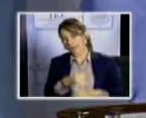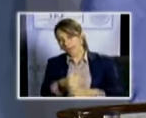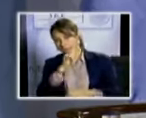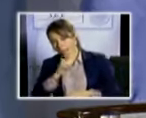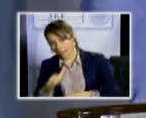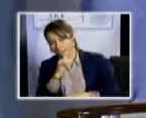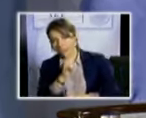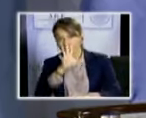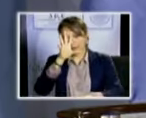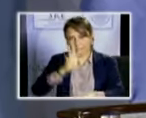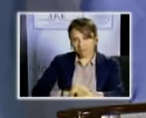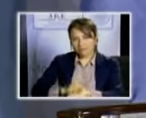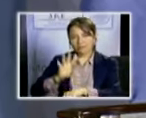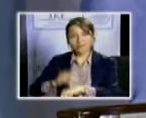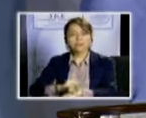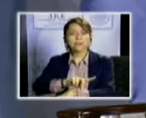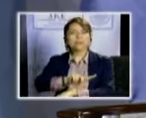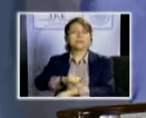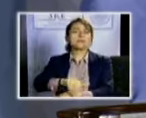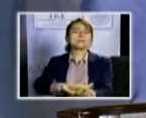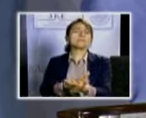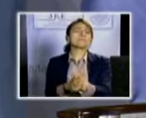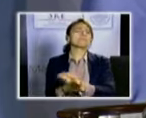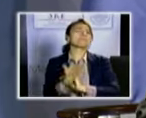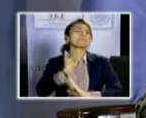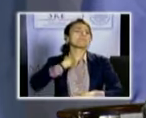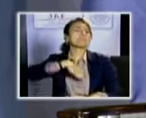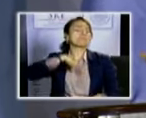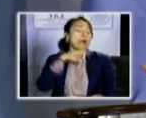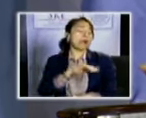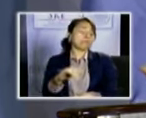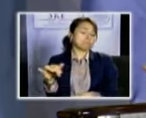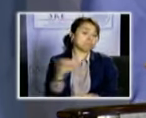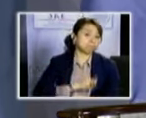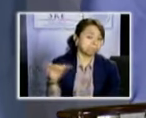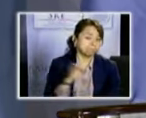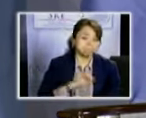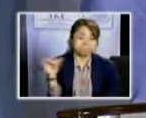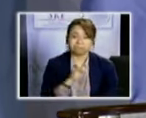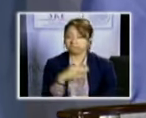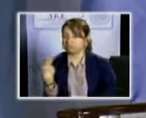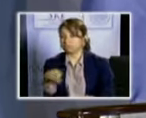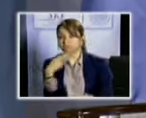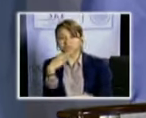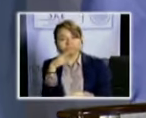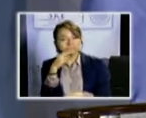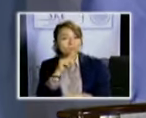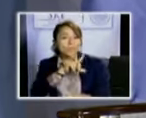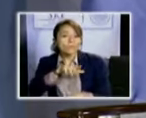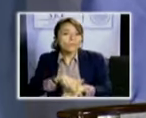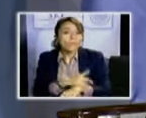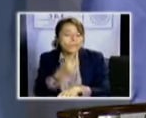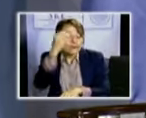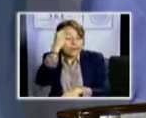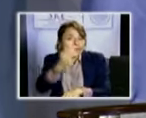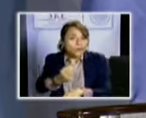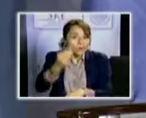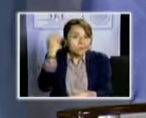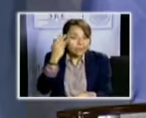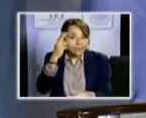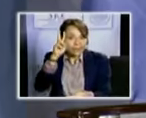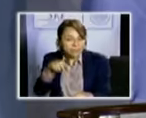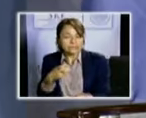el debate allá es diferente. En México y en otras partes del mundo, pero quiero enfocarme al tema de México, y creo